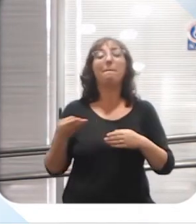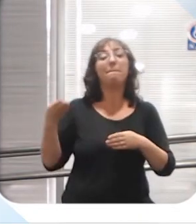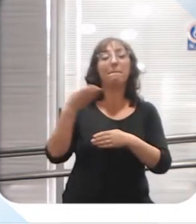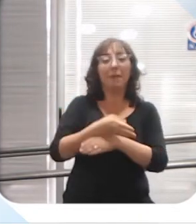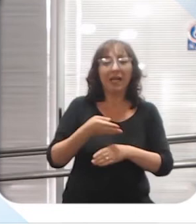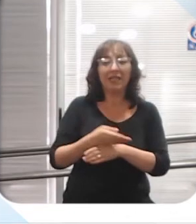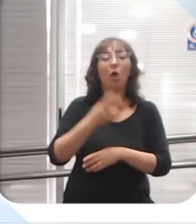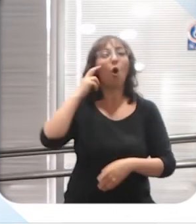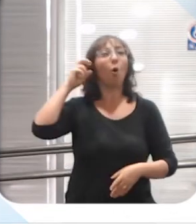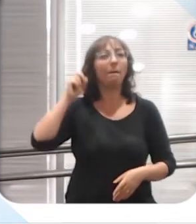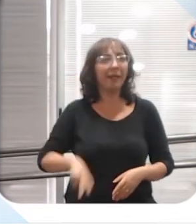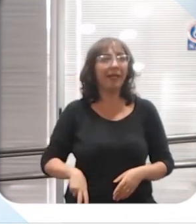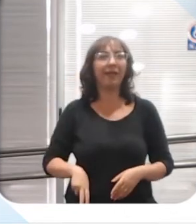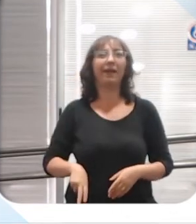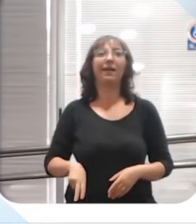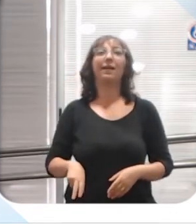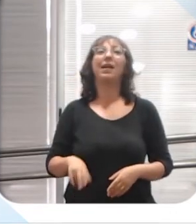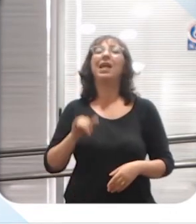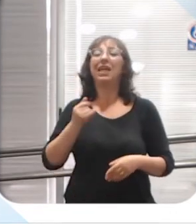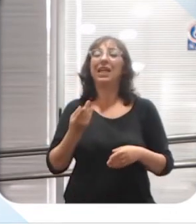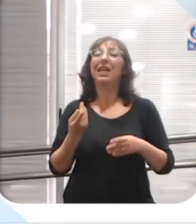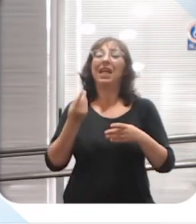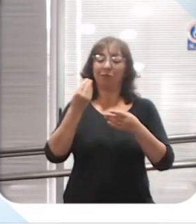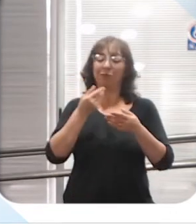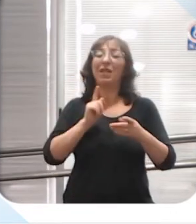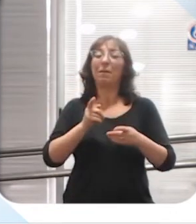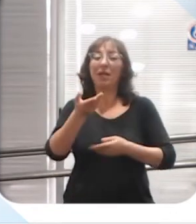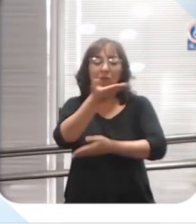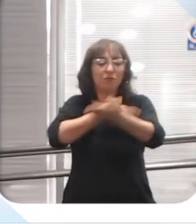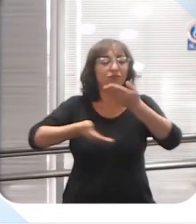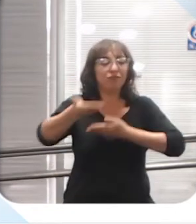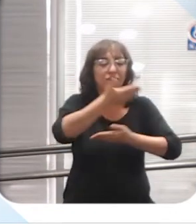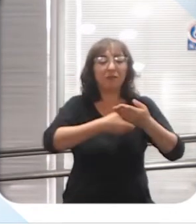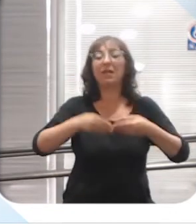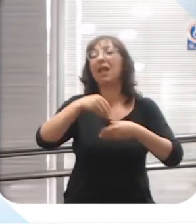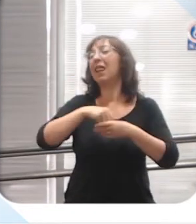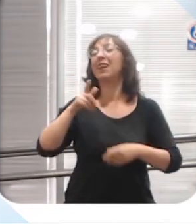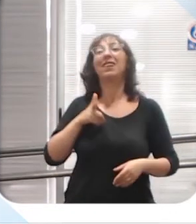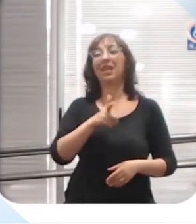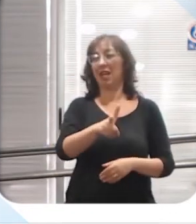participe, opine y se involucre directamente.